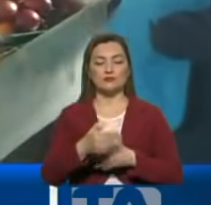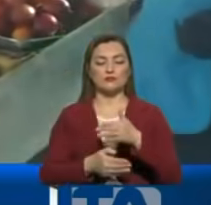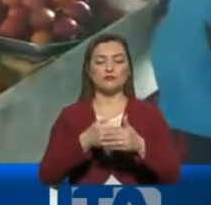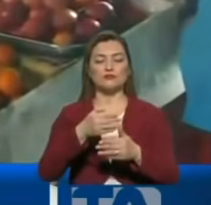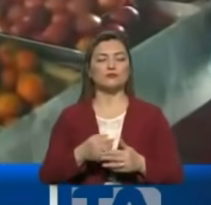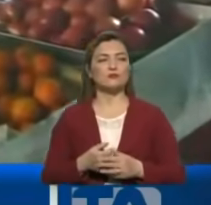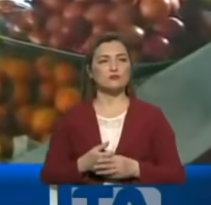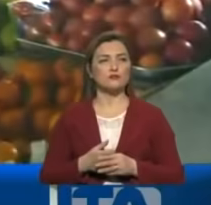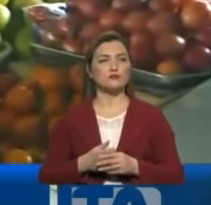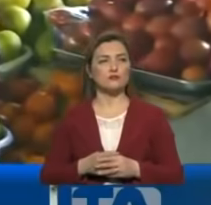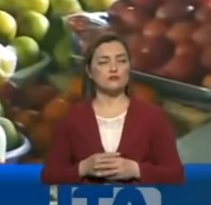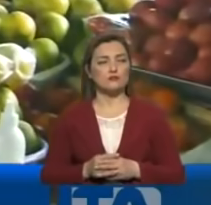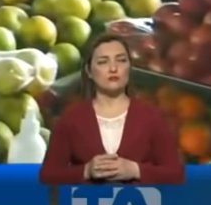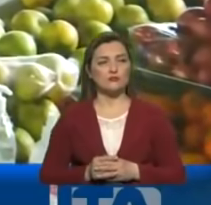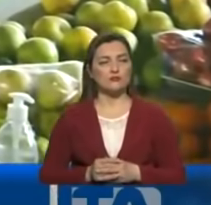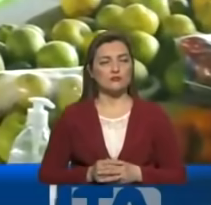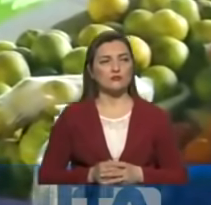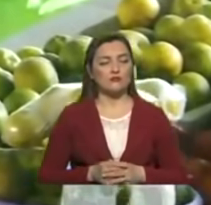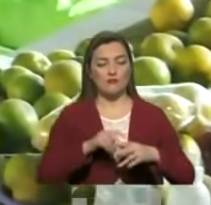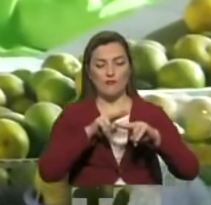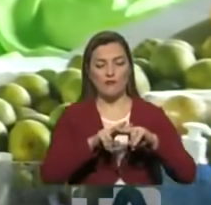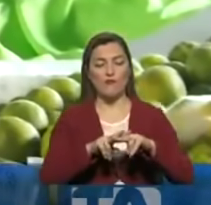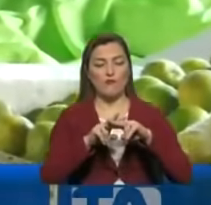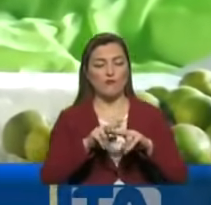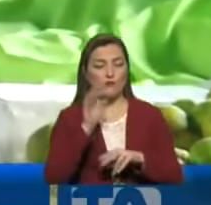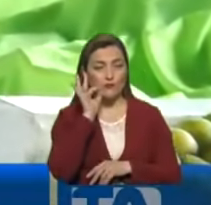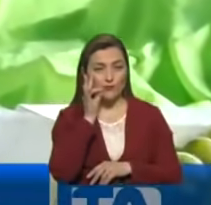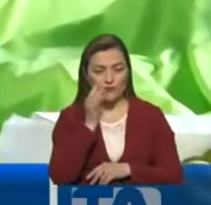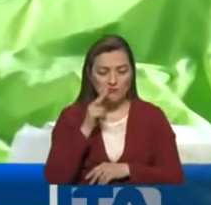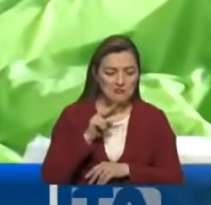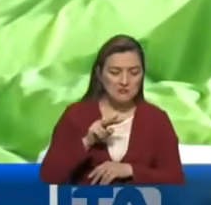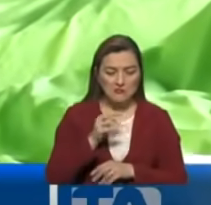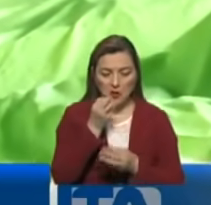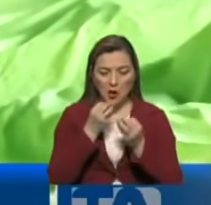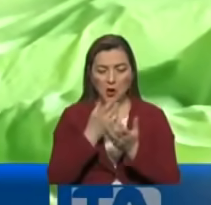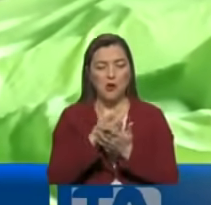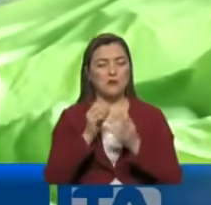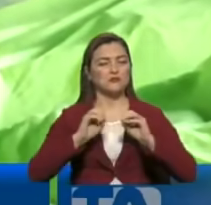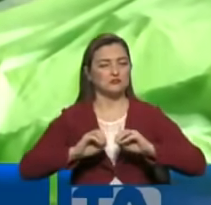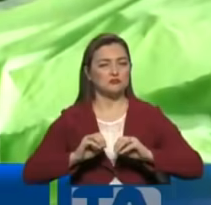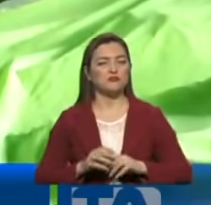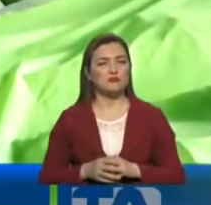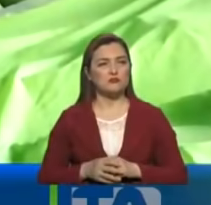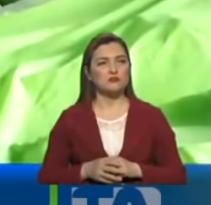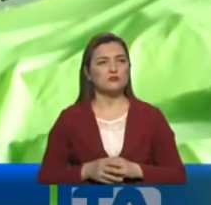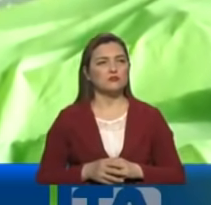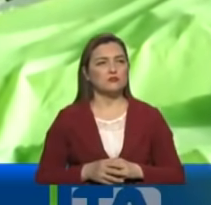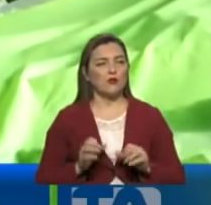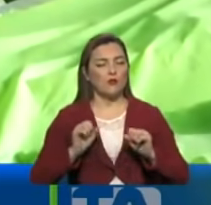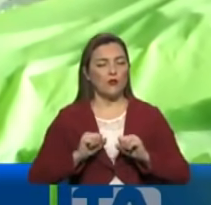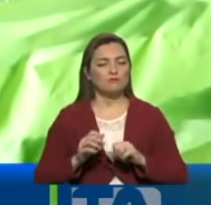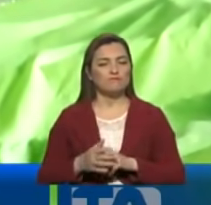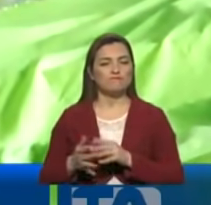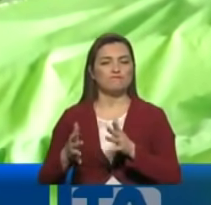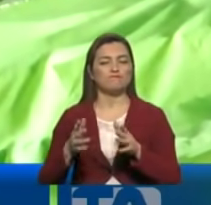proceso en el que se verifica que los alimentos estén aptos para el consumo humano. Bueno, buenos días. Sí, los productos